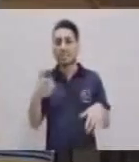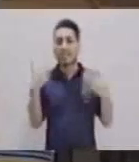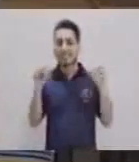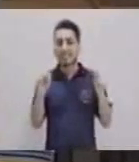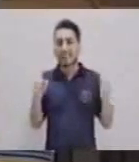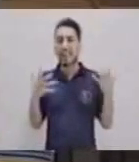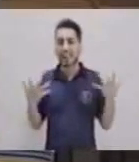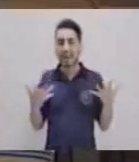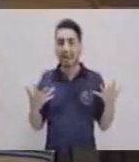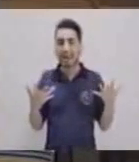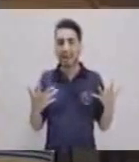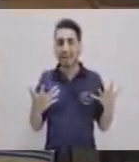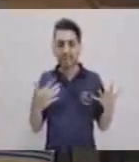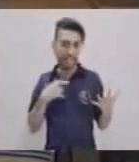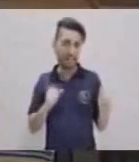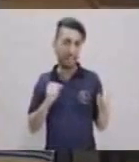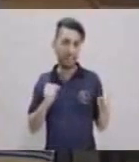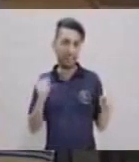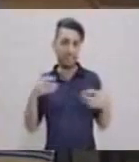quienes gustamos hacerlo,